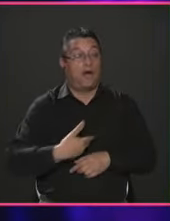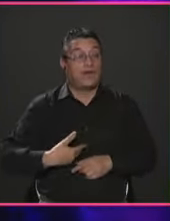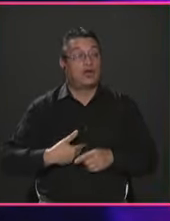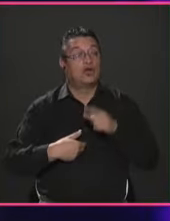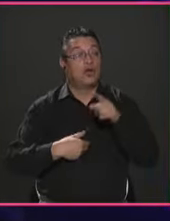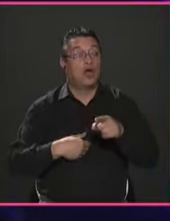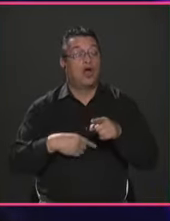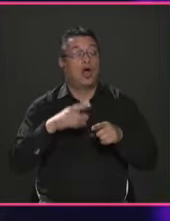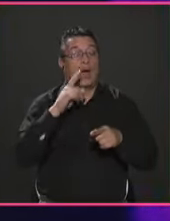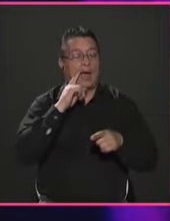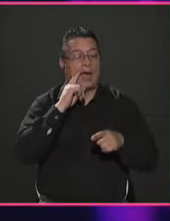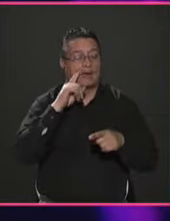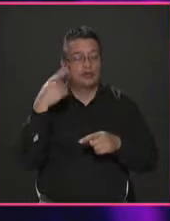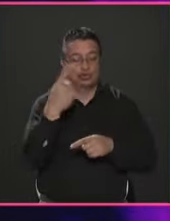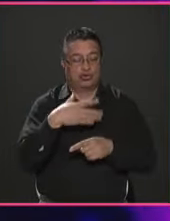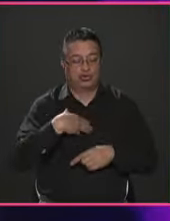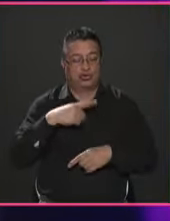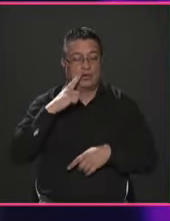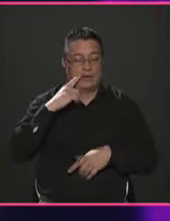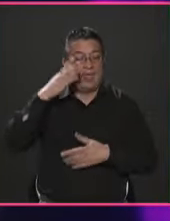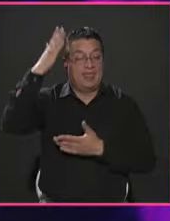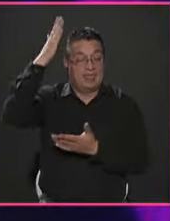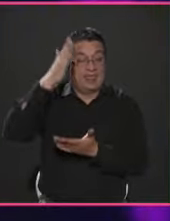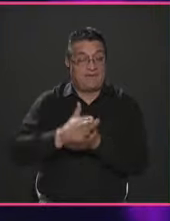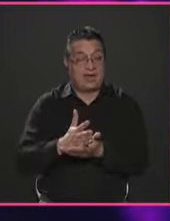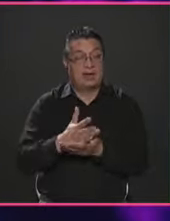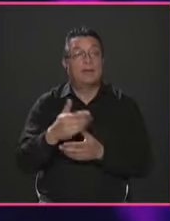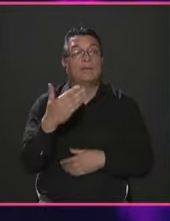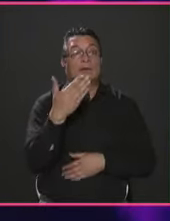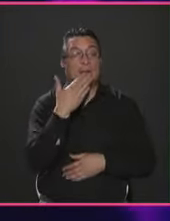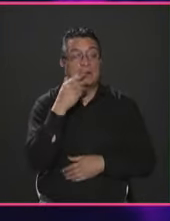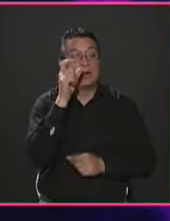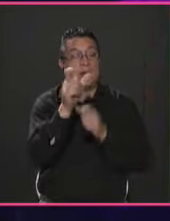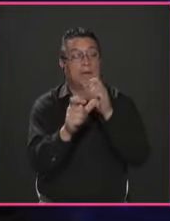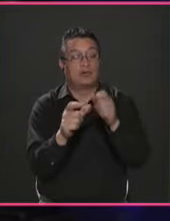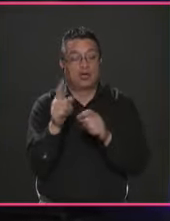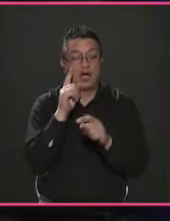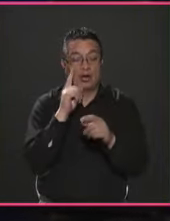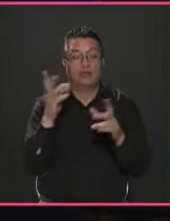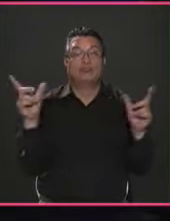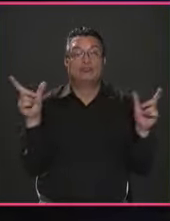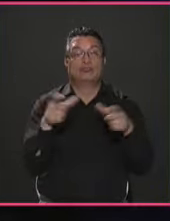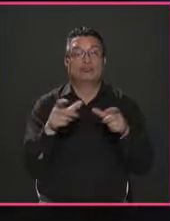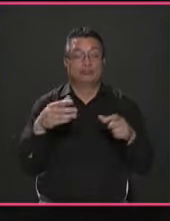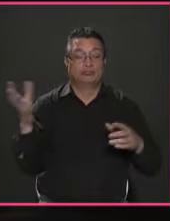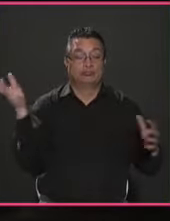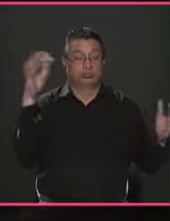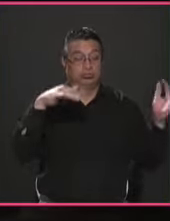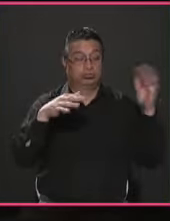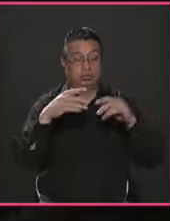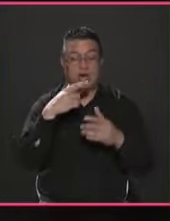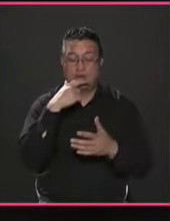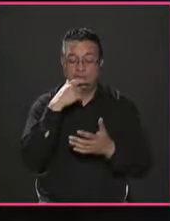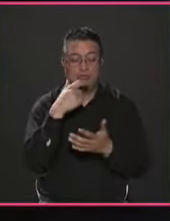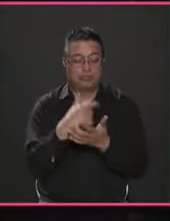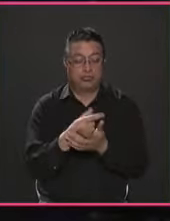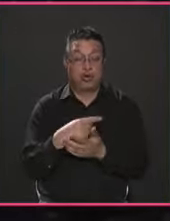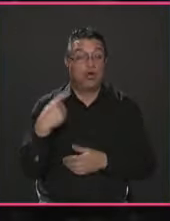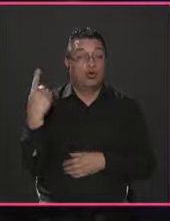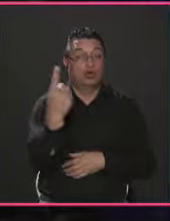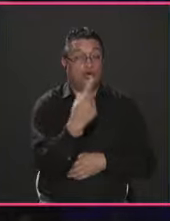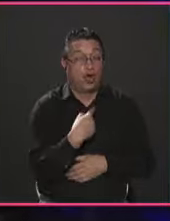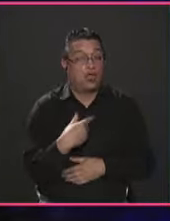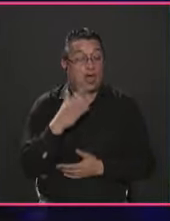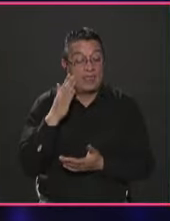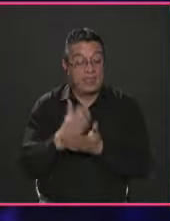nosotros que tenemos el deber incluyendo todas las personas que pueden estar en estos eventos sorprendentes es que todos nosotros tenemos que